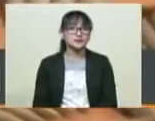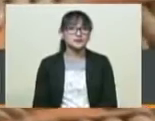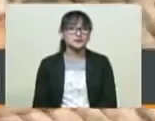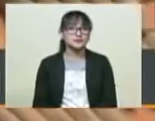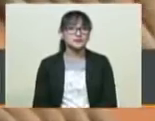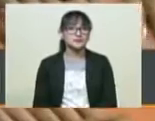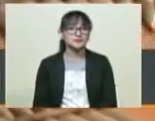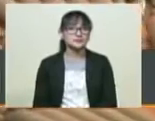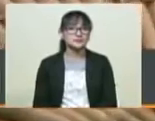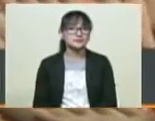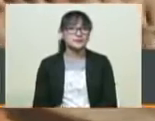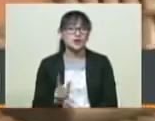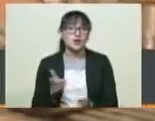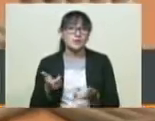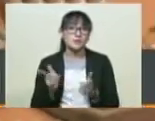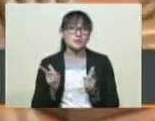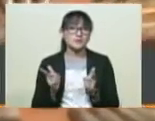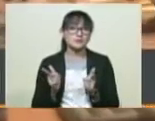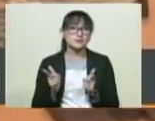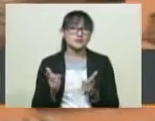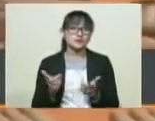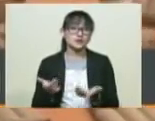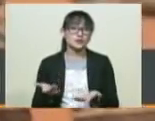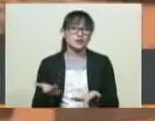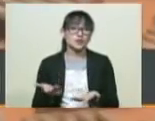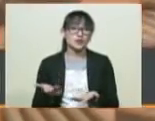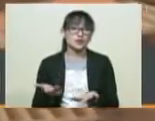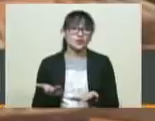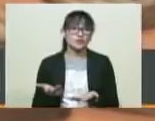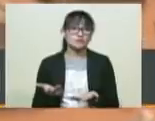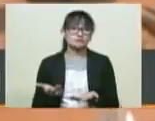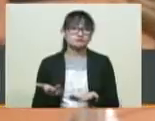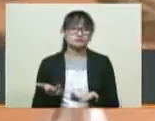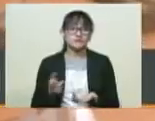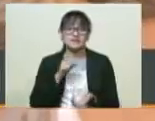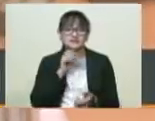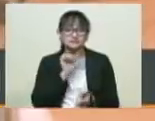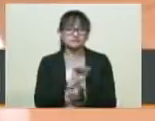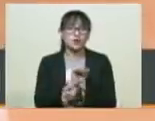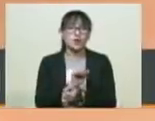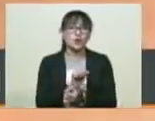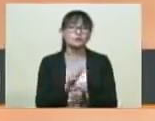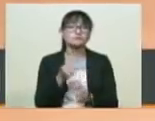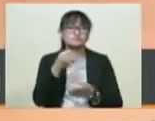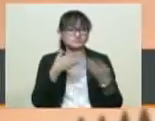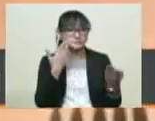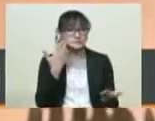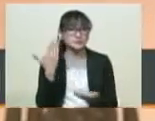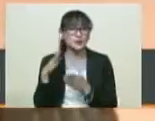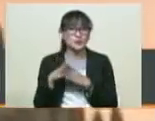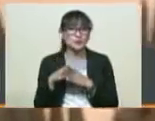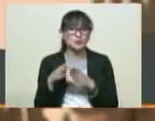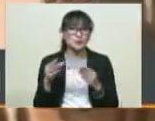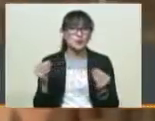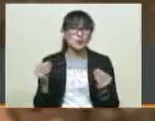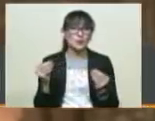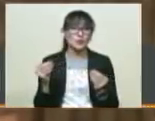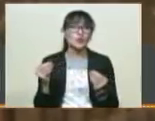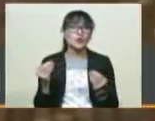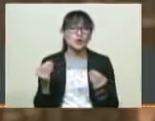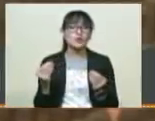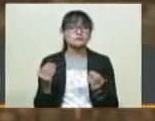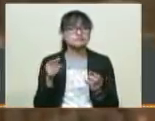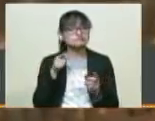nos permitió lograr con esta incautación. Todos estos elementos de que forman parte de